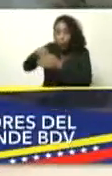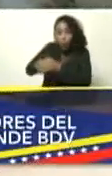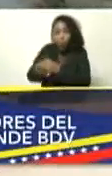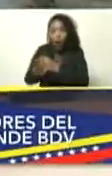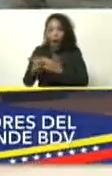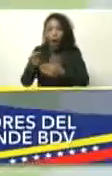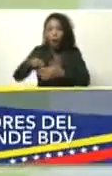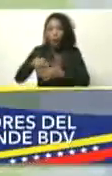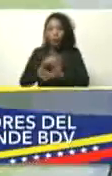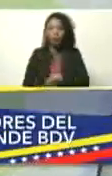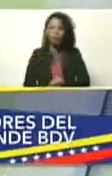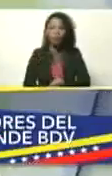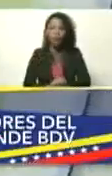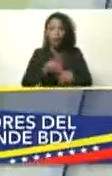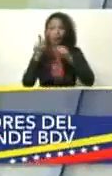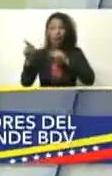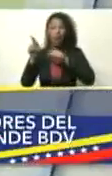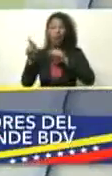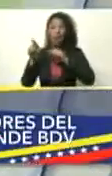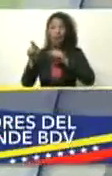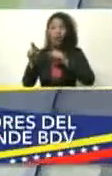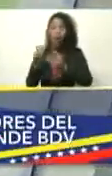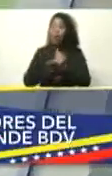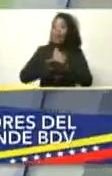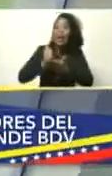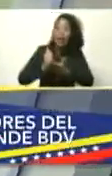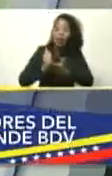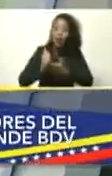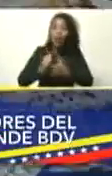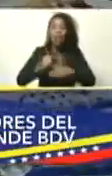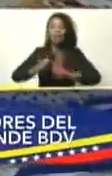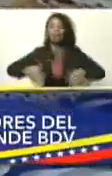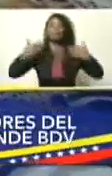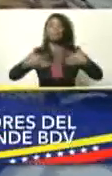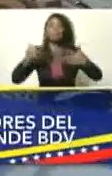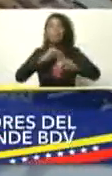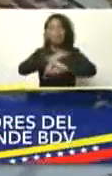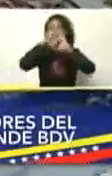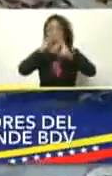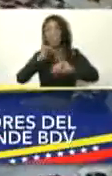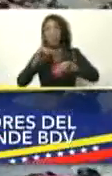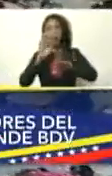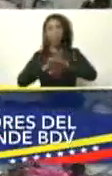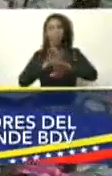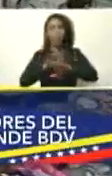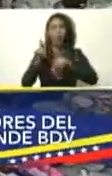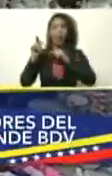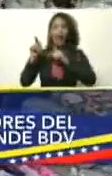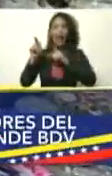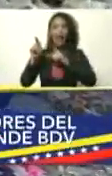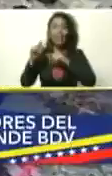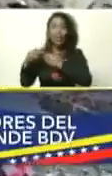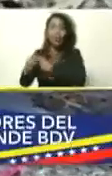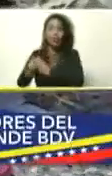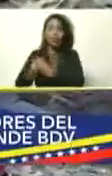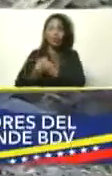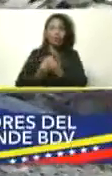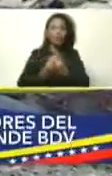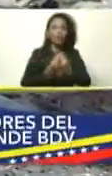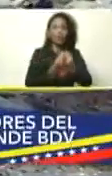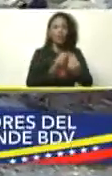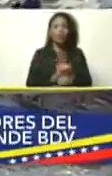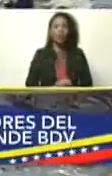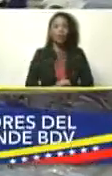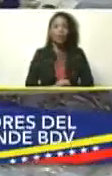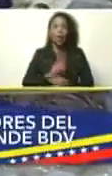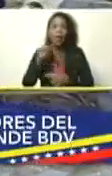comandante, eso, créditos, y están felices porque es ese acompañamiento,